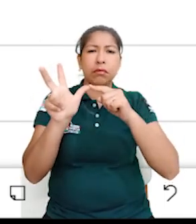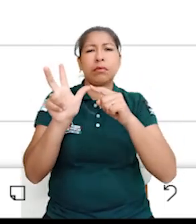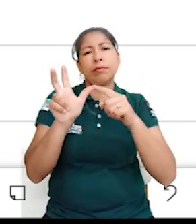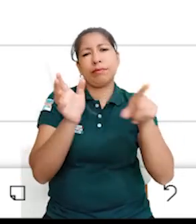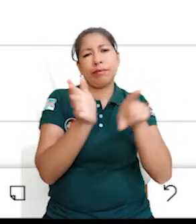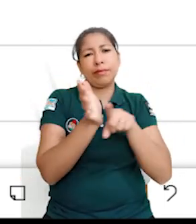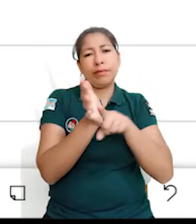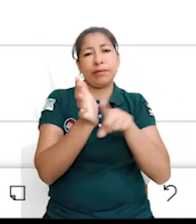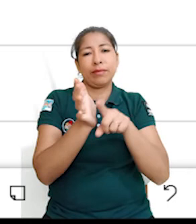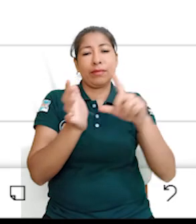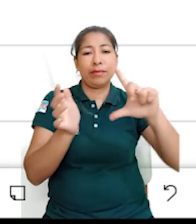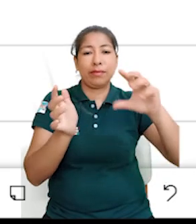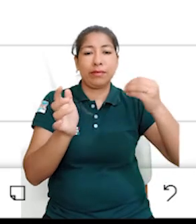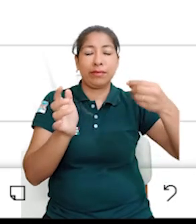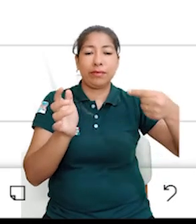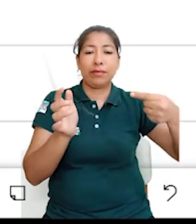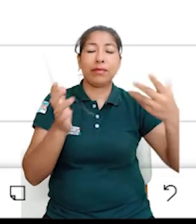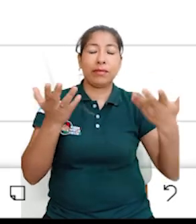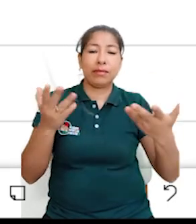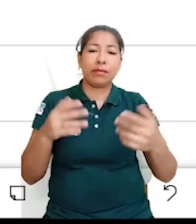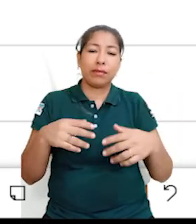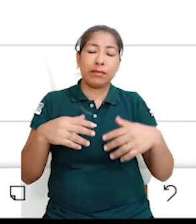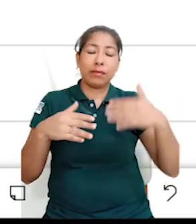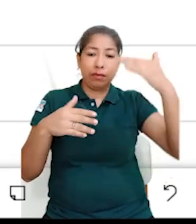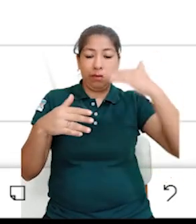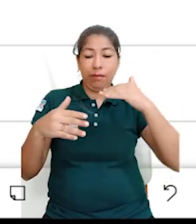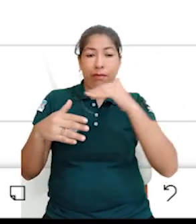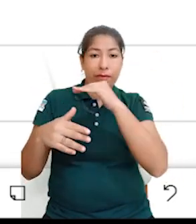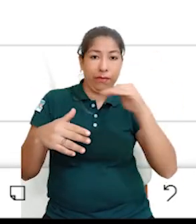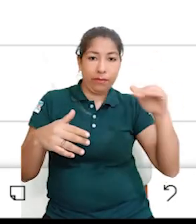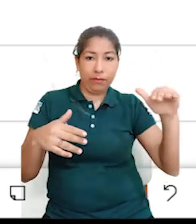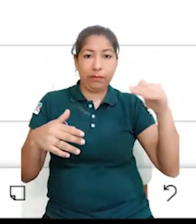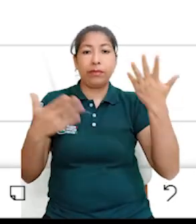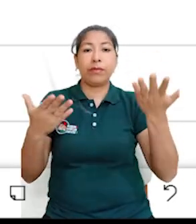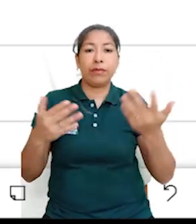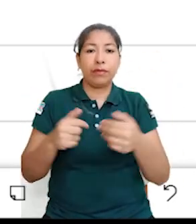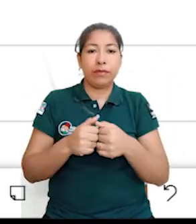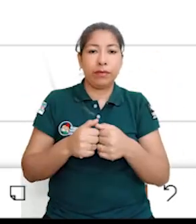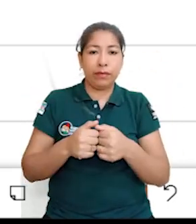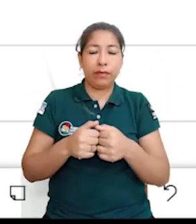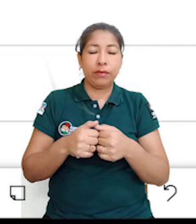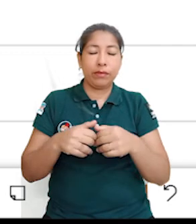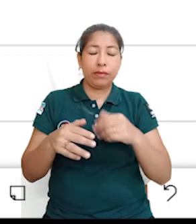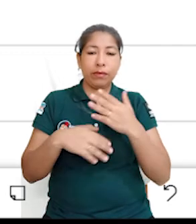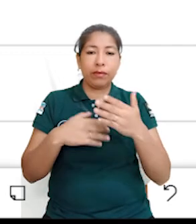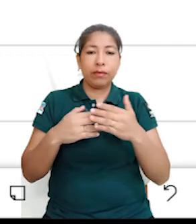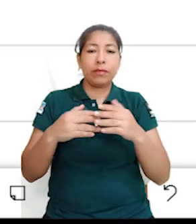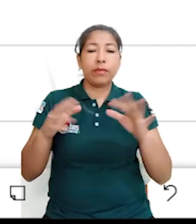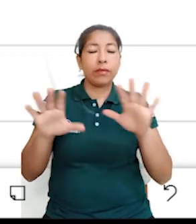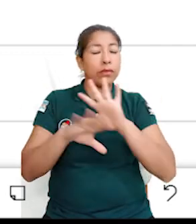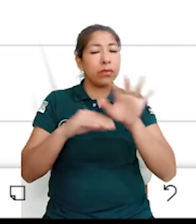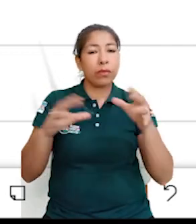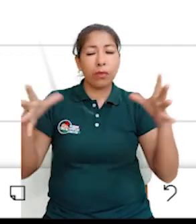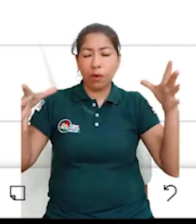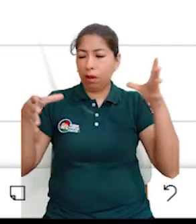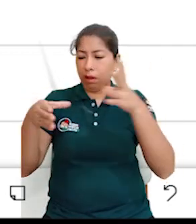van a multiplicar y el tercero, cuyo logaritmo está restando, va a pasar a la división dentro del argumento con un solo